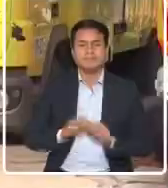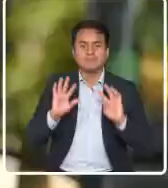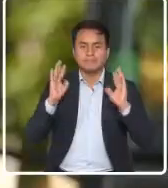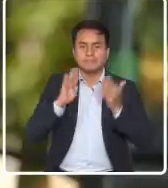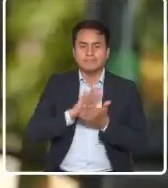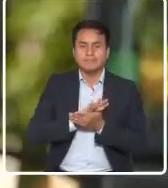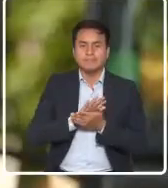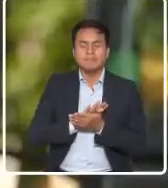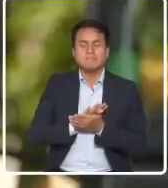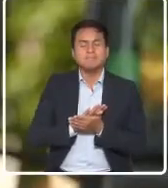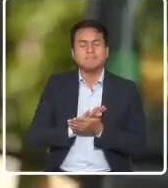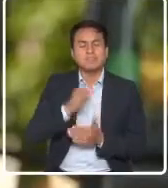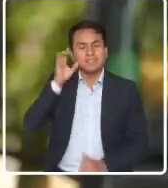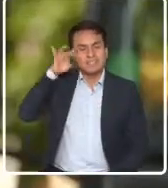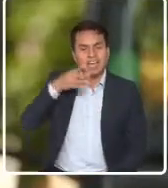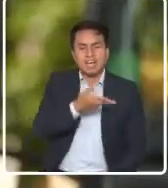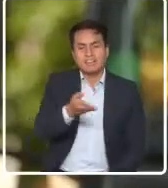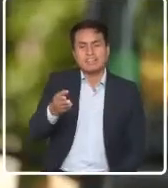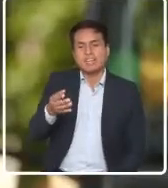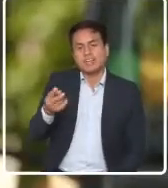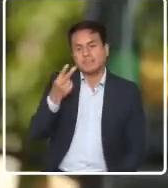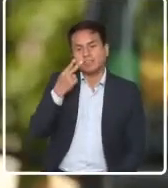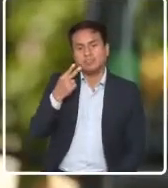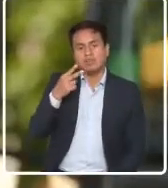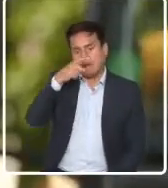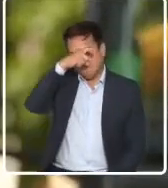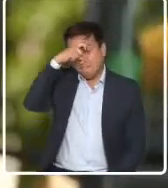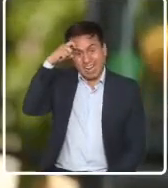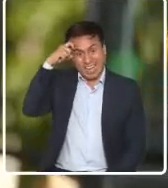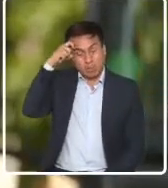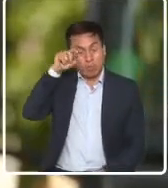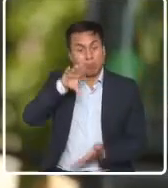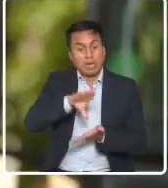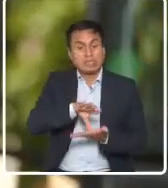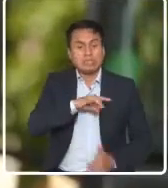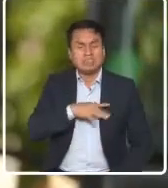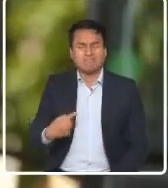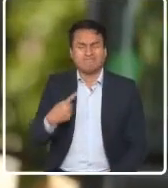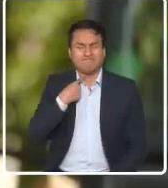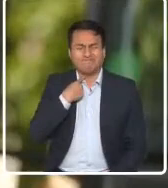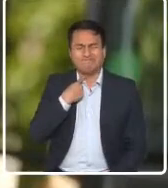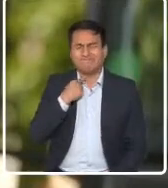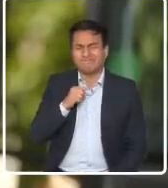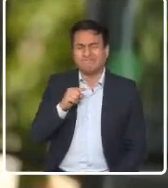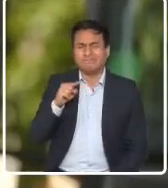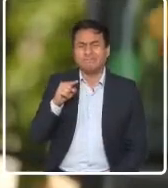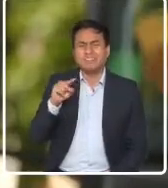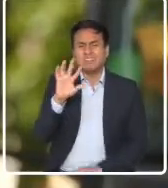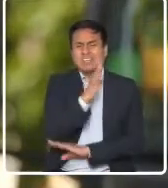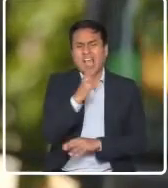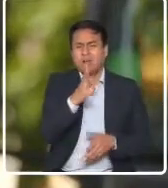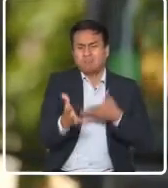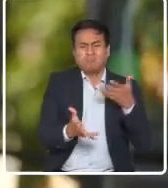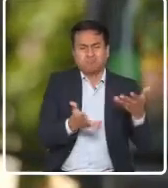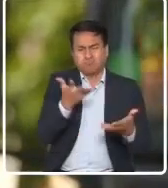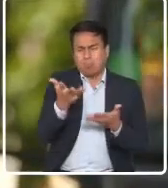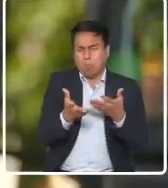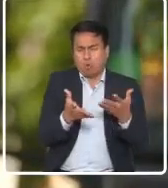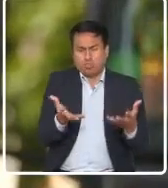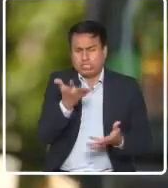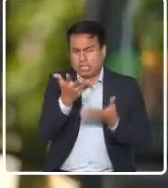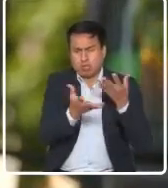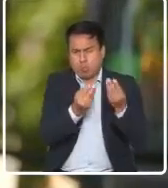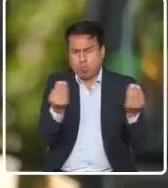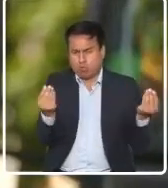Como saben y han visto, cada verano nuestro país se ve afectado por los incendios forestales